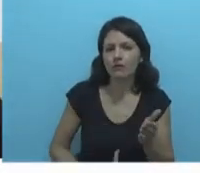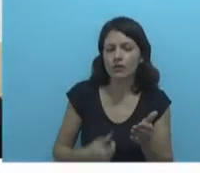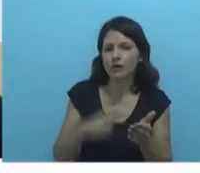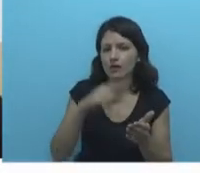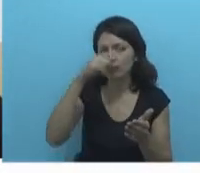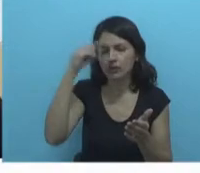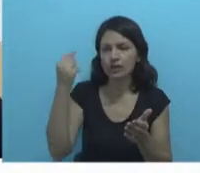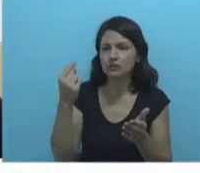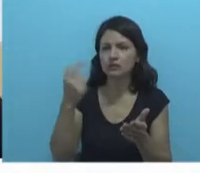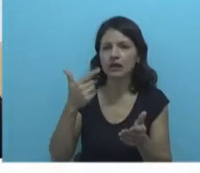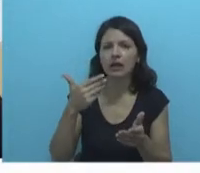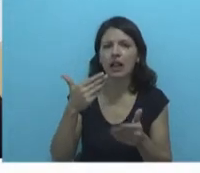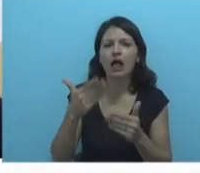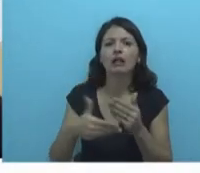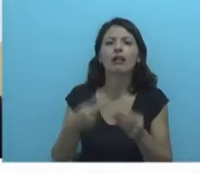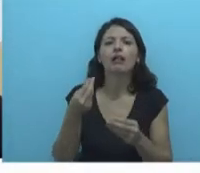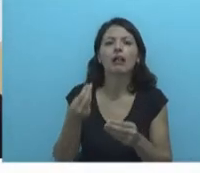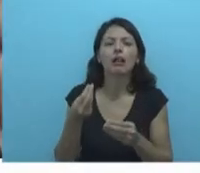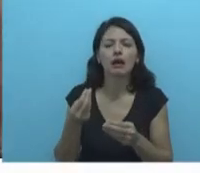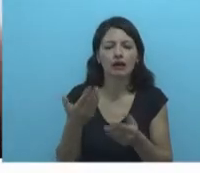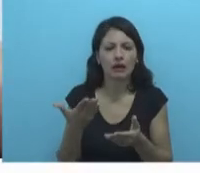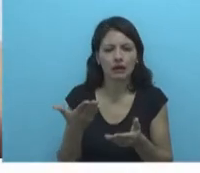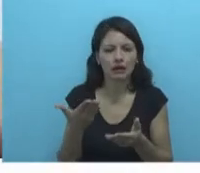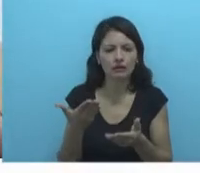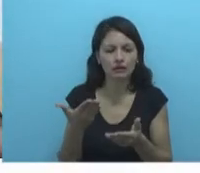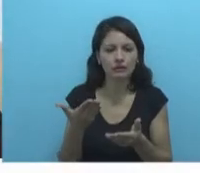tiene mejor idea que, como